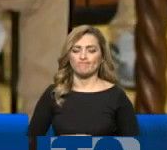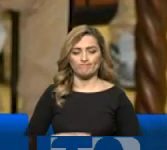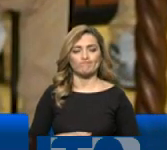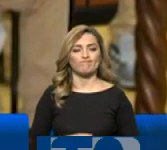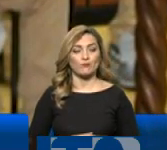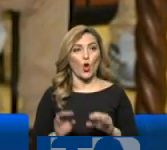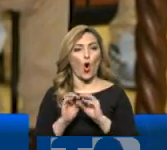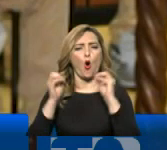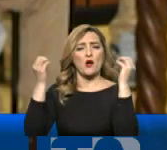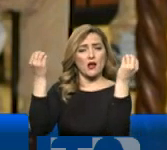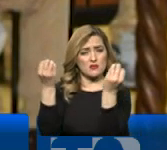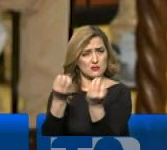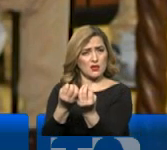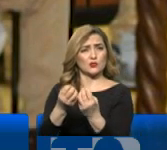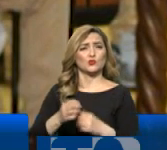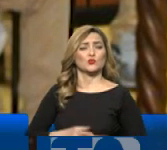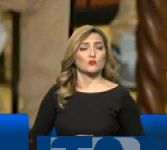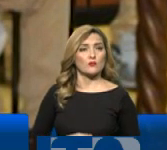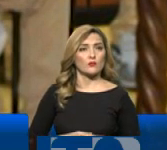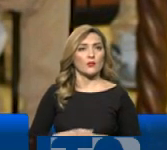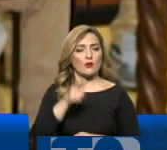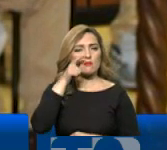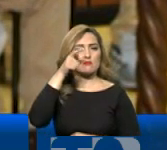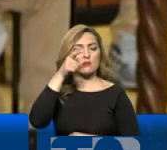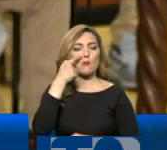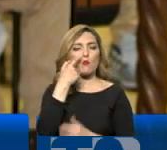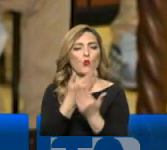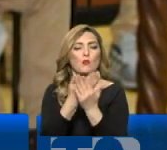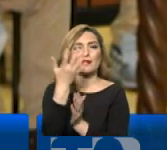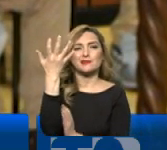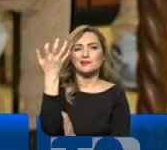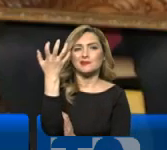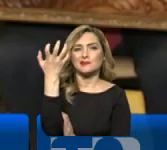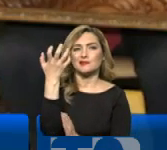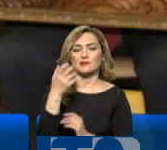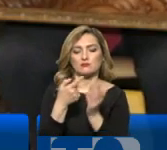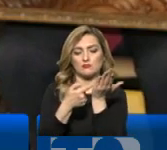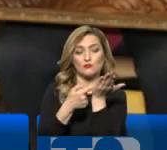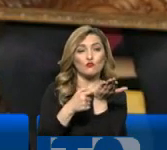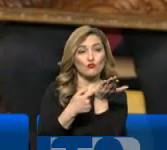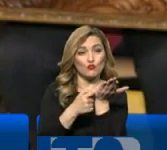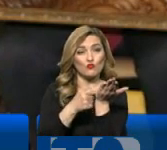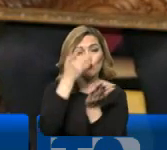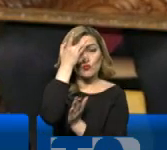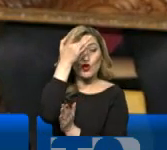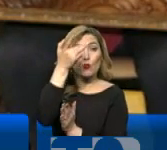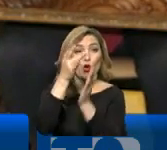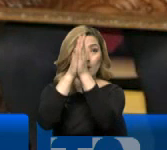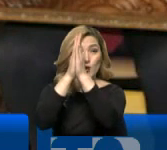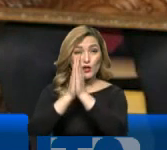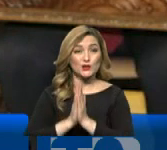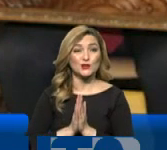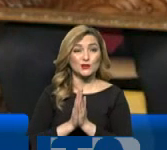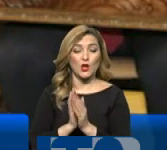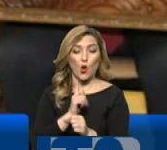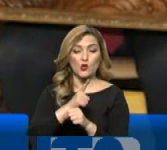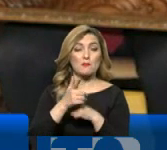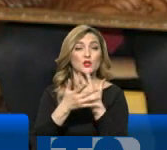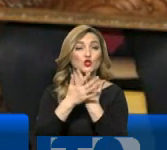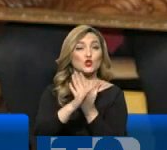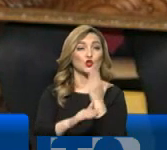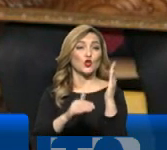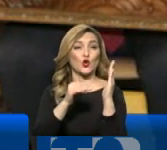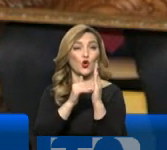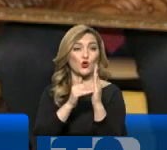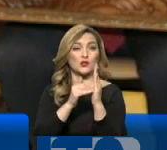organización. Además, la fiscalía ha presentado 15 elementos de convicción, realizó un análisis del por qué se solicita la prisión en contra